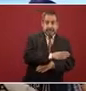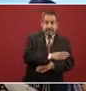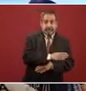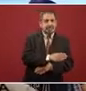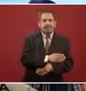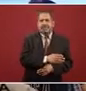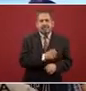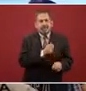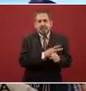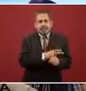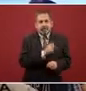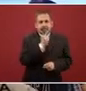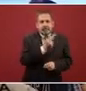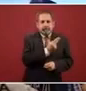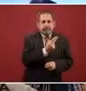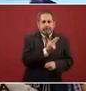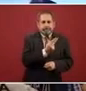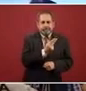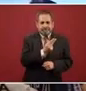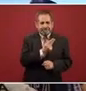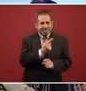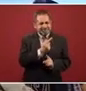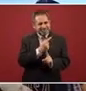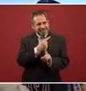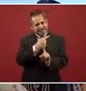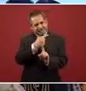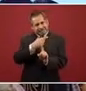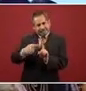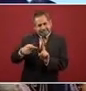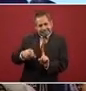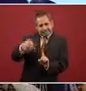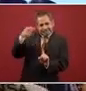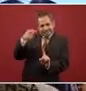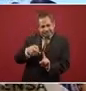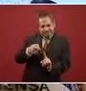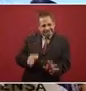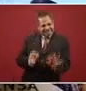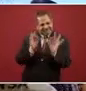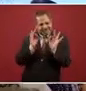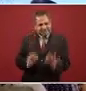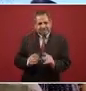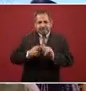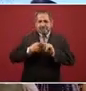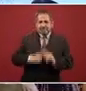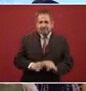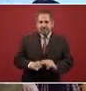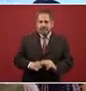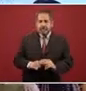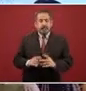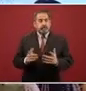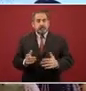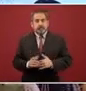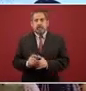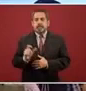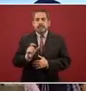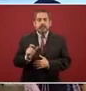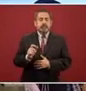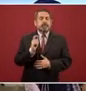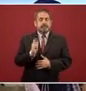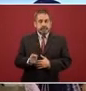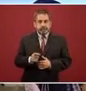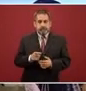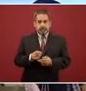demasiado temprano. ¿Cuál es el punto ideal? El punto ideal es el momento en que empieza